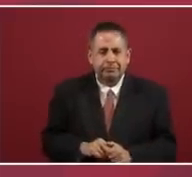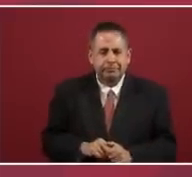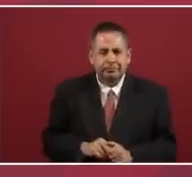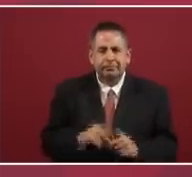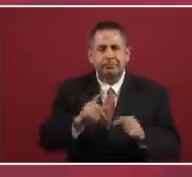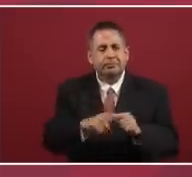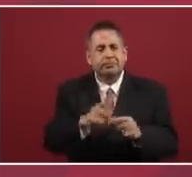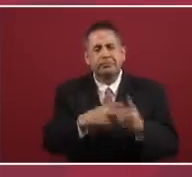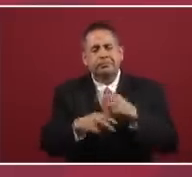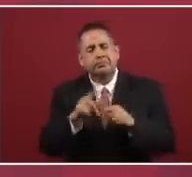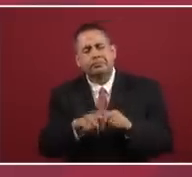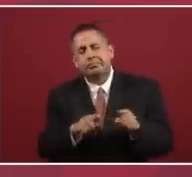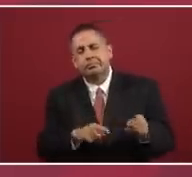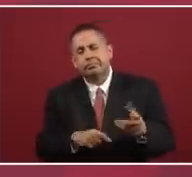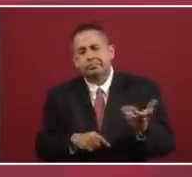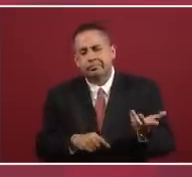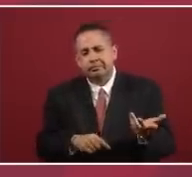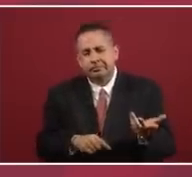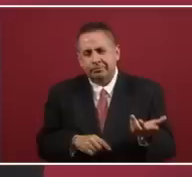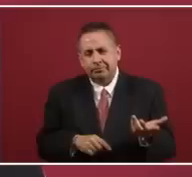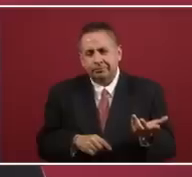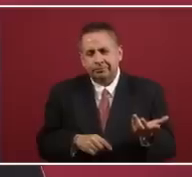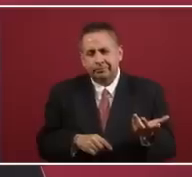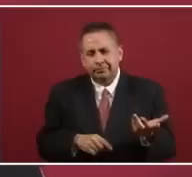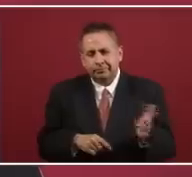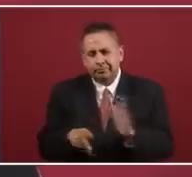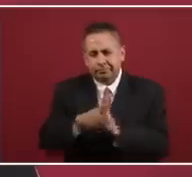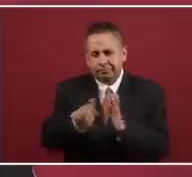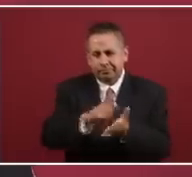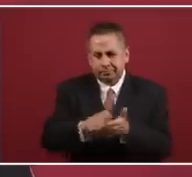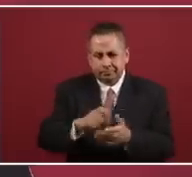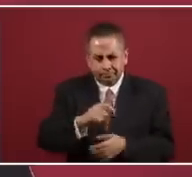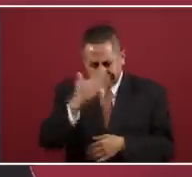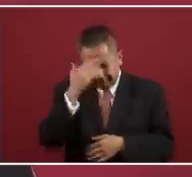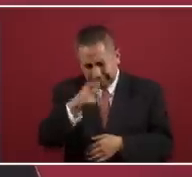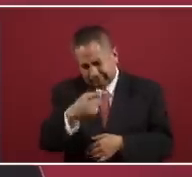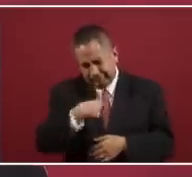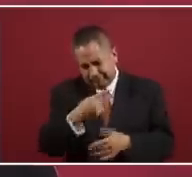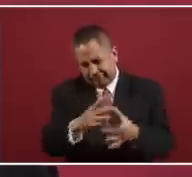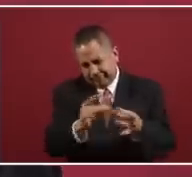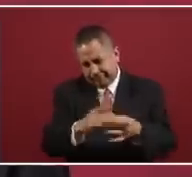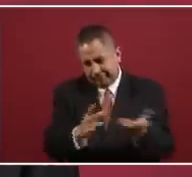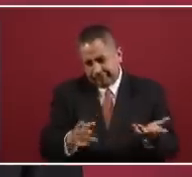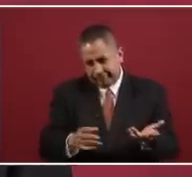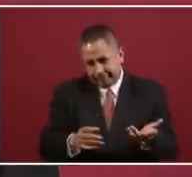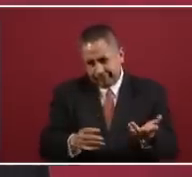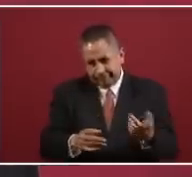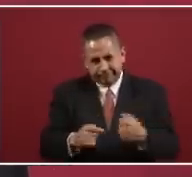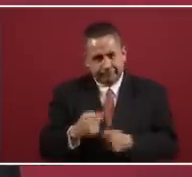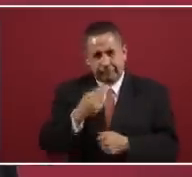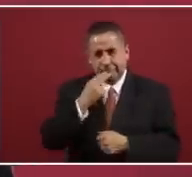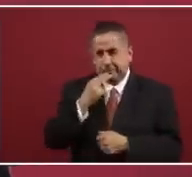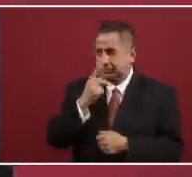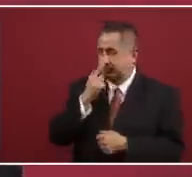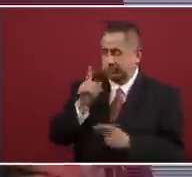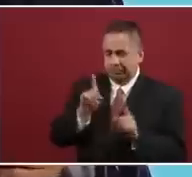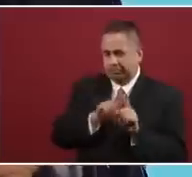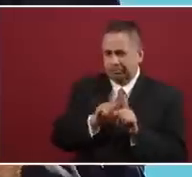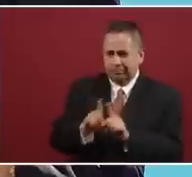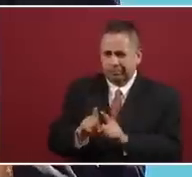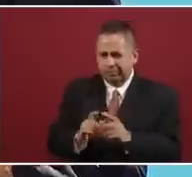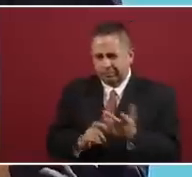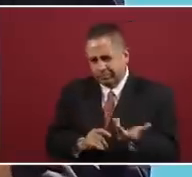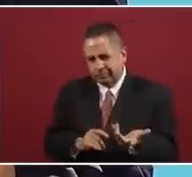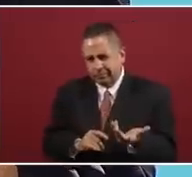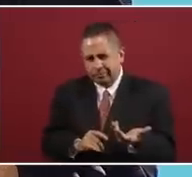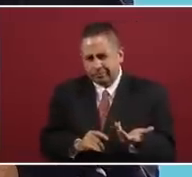quienes vienen, ¿no?, del periodismo que les estoy explicando, van a usar a un policía.